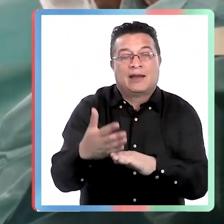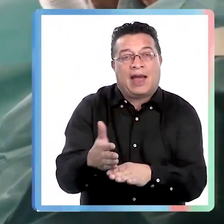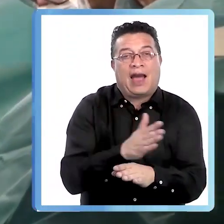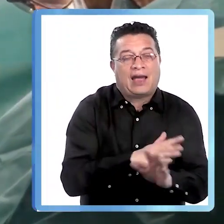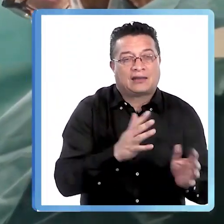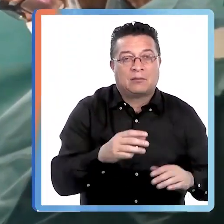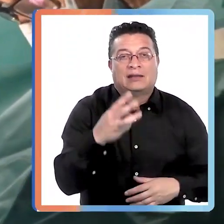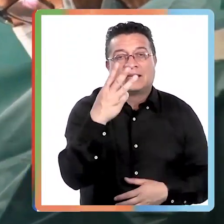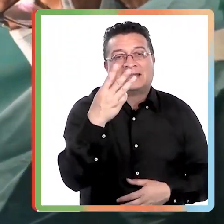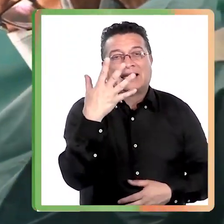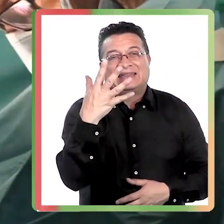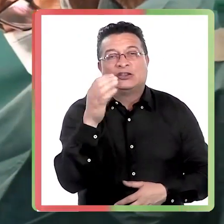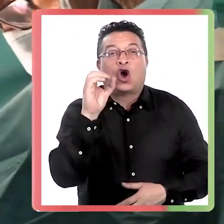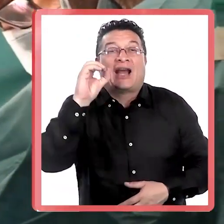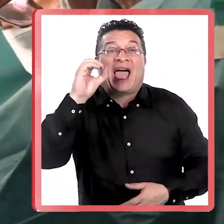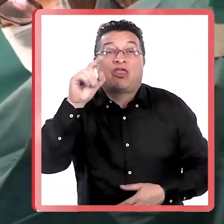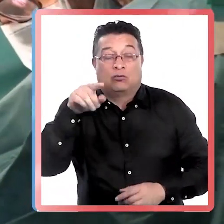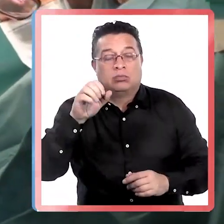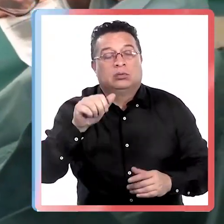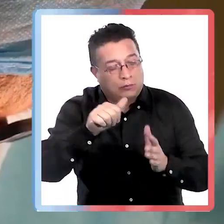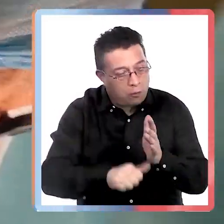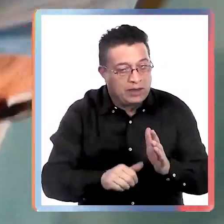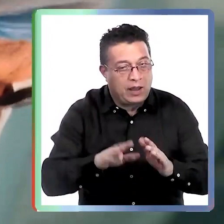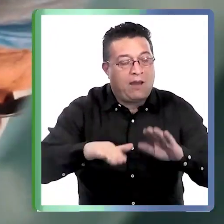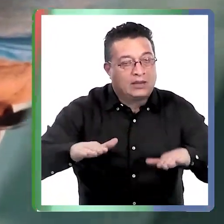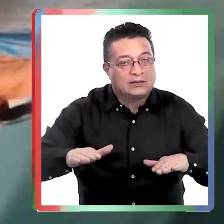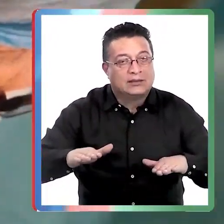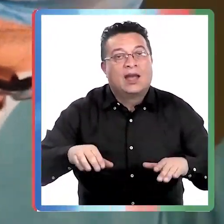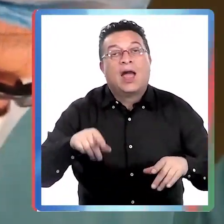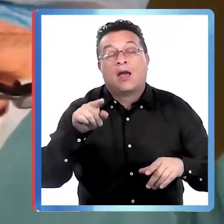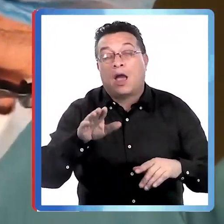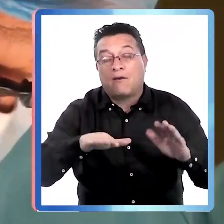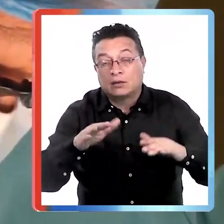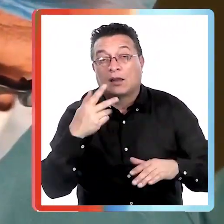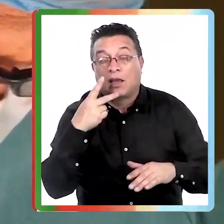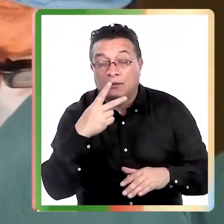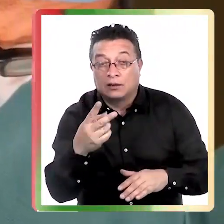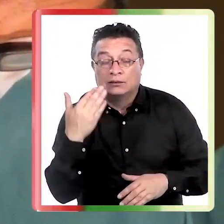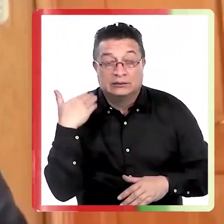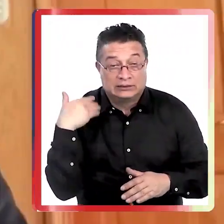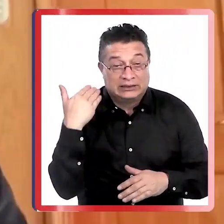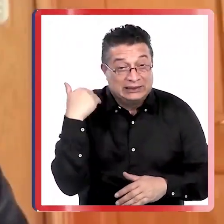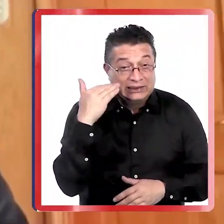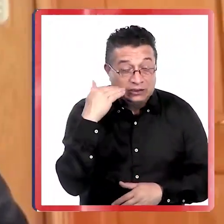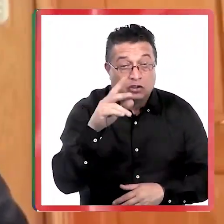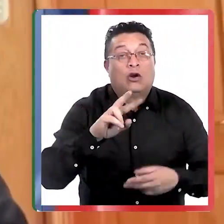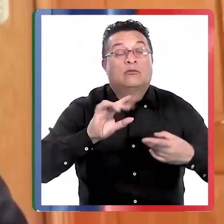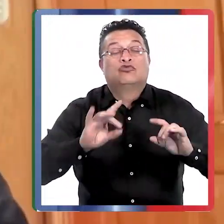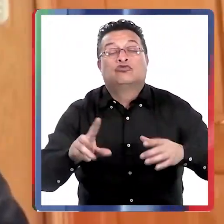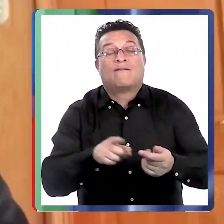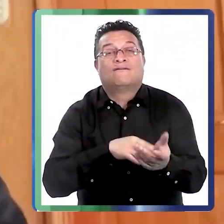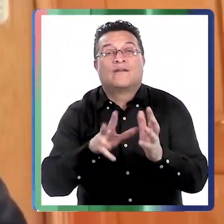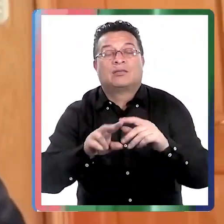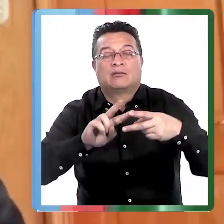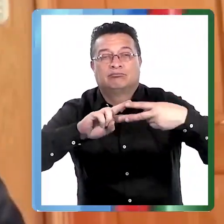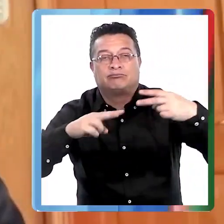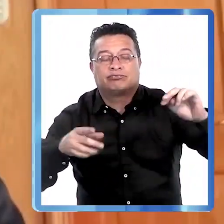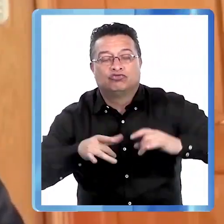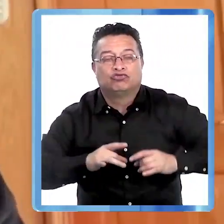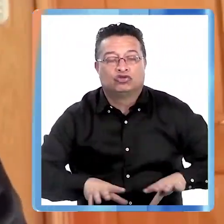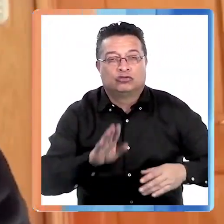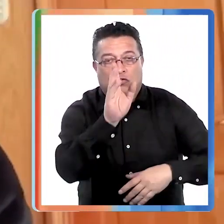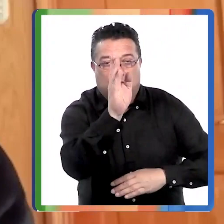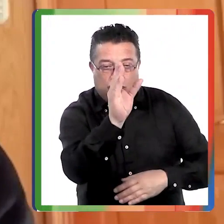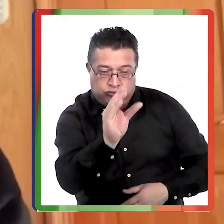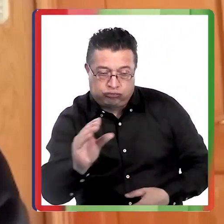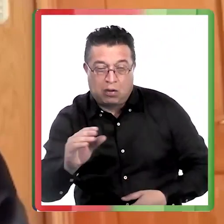cirugía un poco antes, con 35 grados, por ejemplo. También depende si el niño tiene una escoliosis congénita, por ejemplo, que a veces